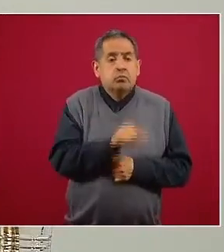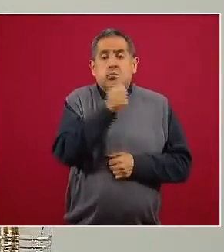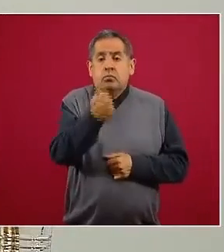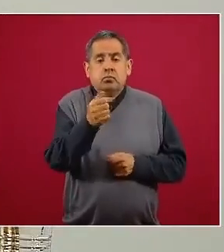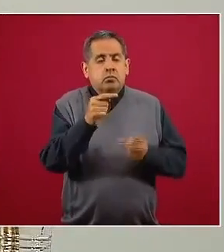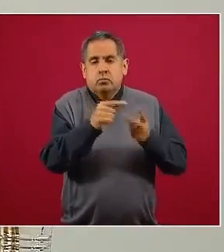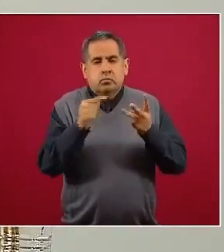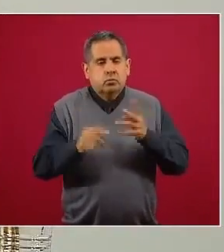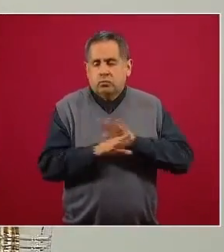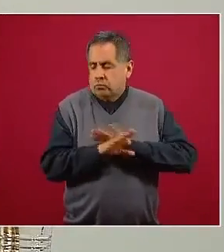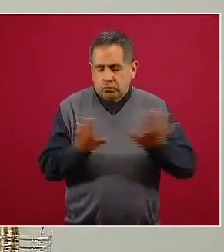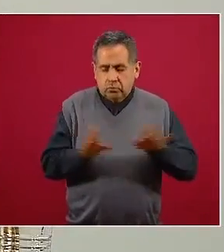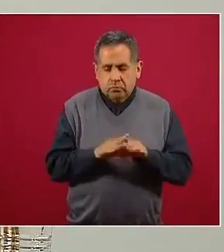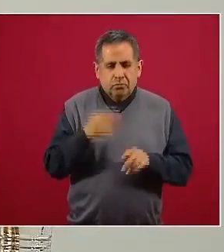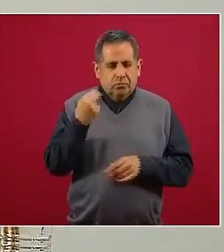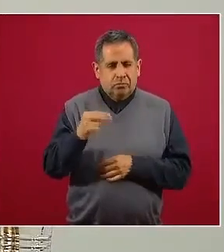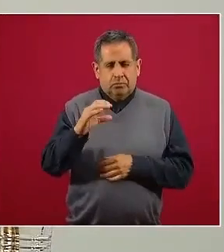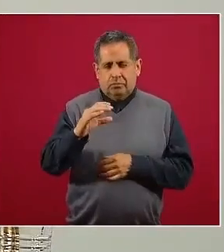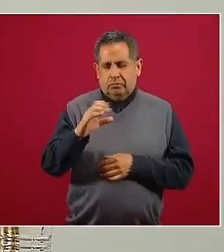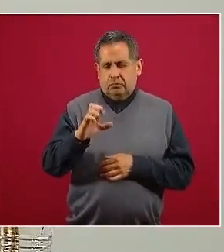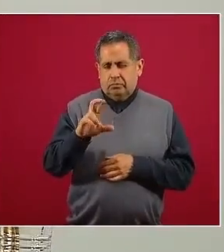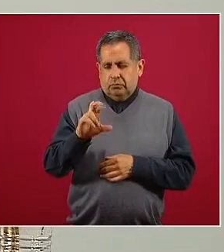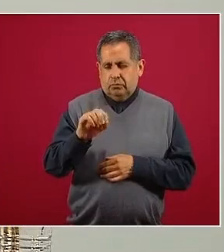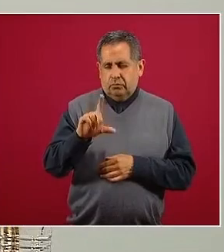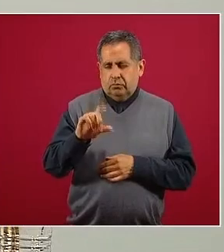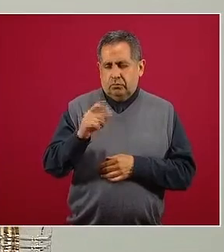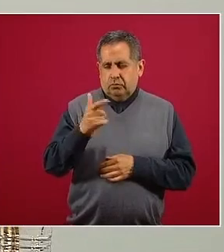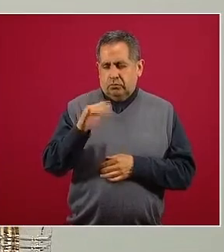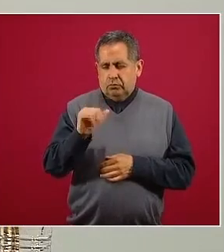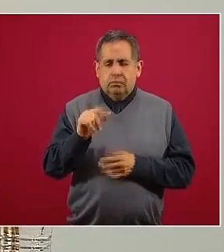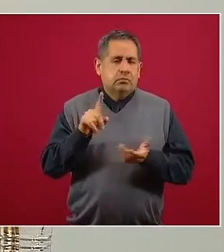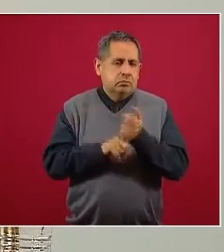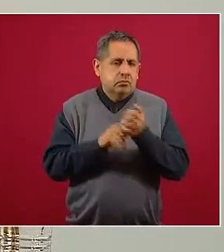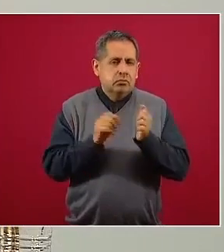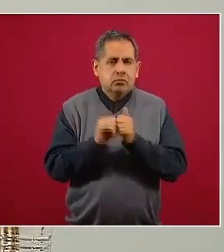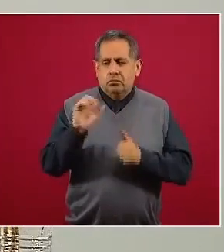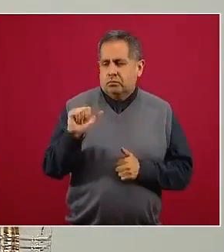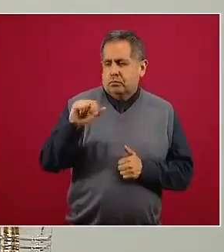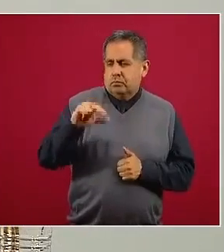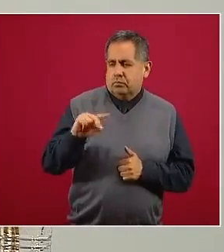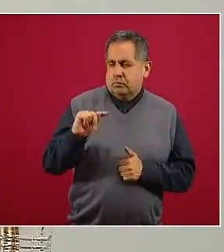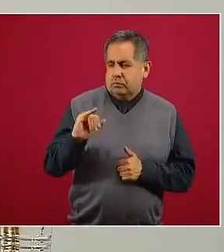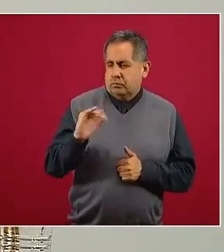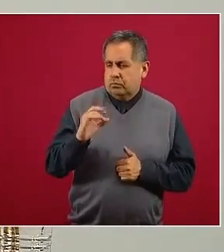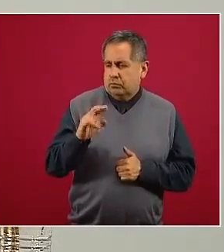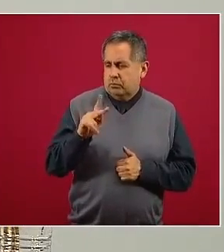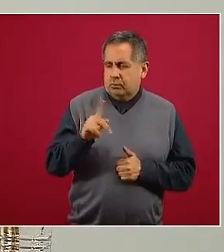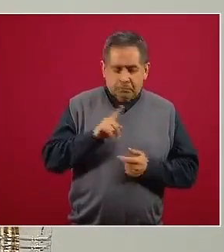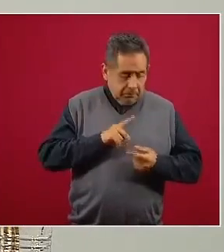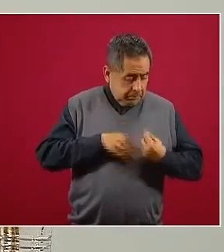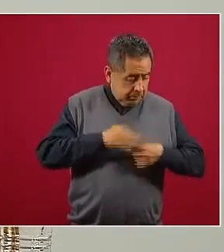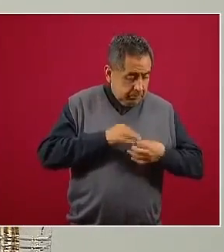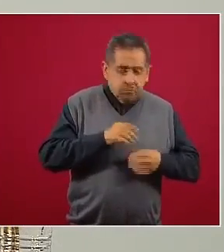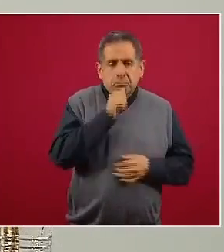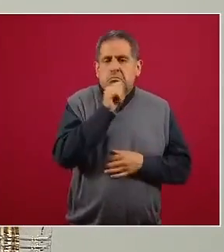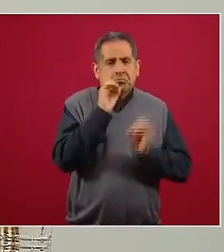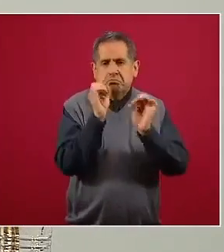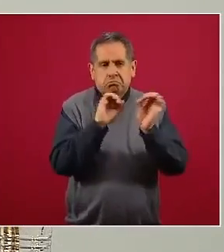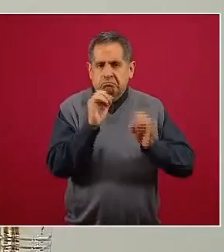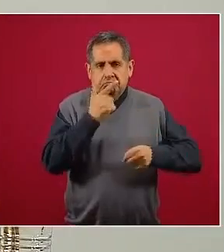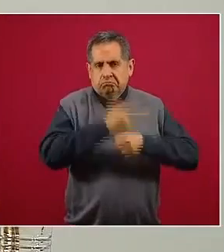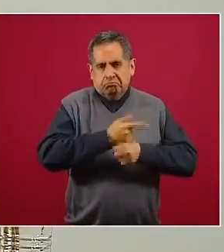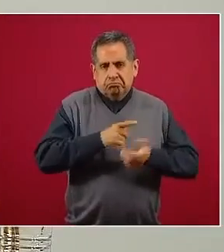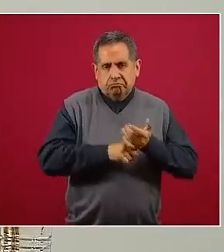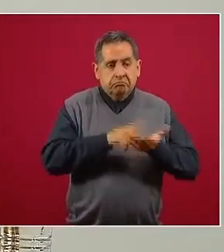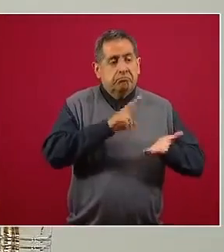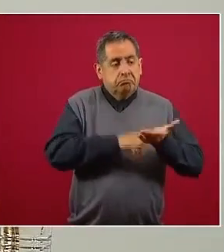prueba serológica o basada en su momento en anticuerpos todavía ha sido revisada o validada por